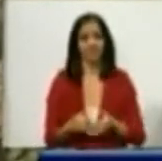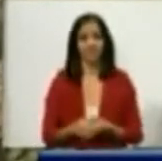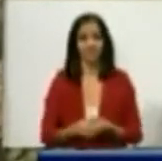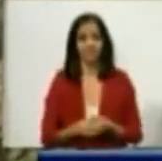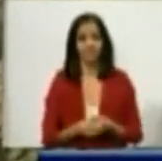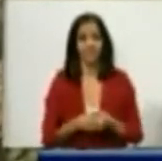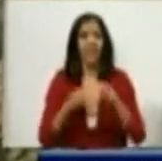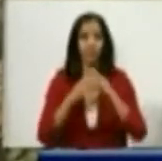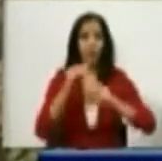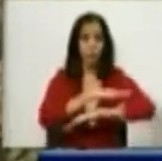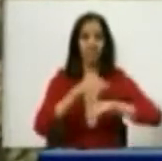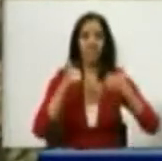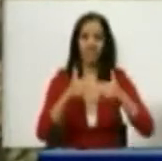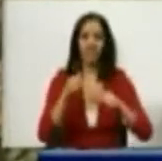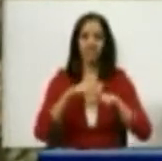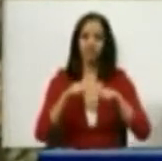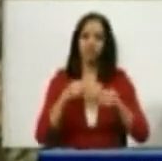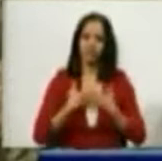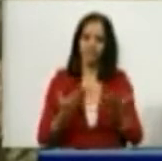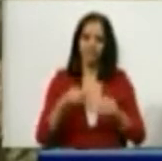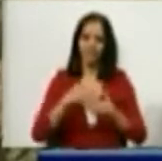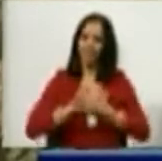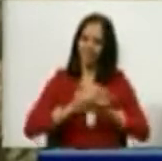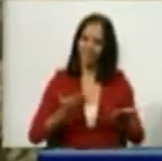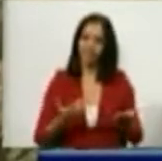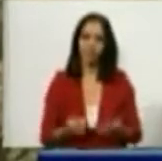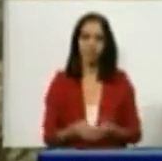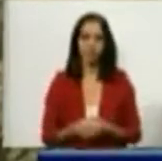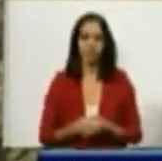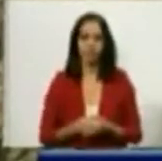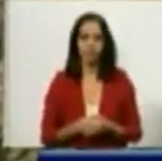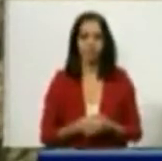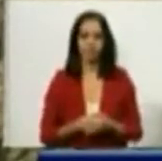a todo el que se porta bien el niño Jesús le trae regalo